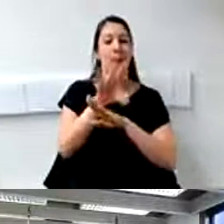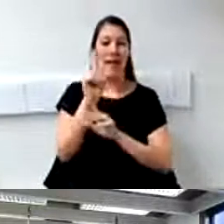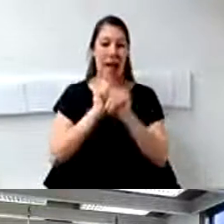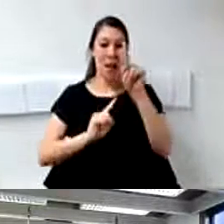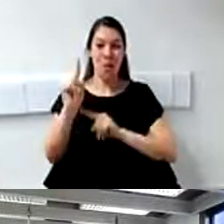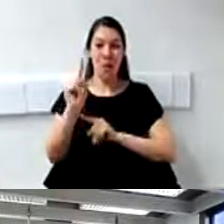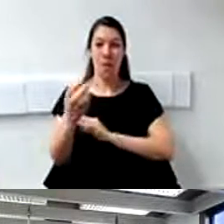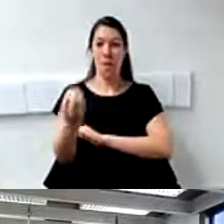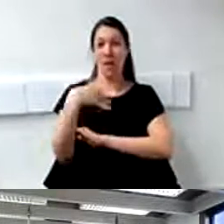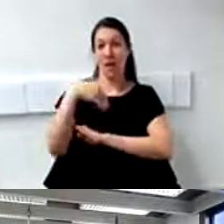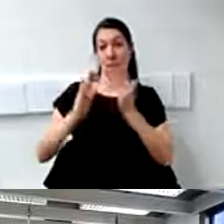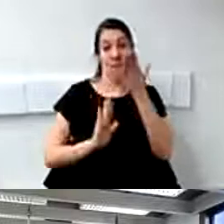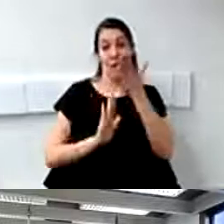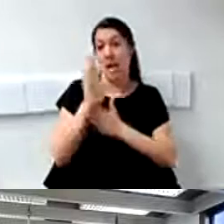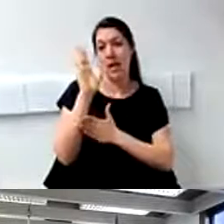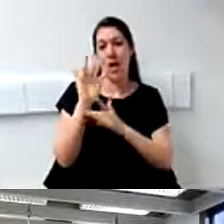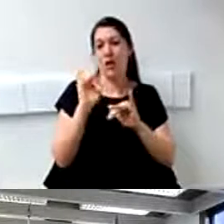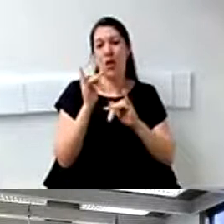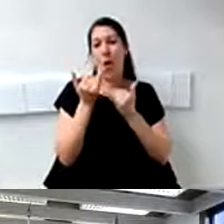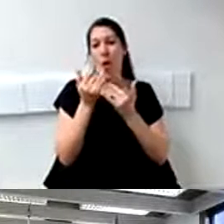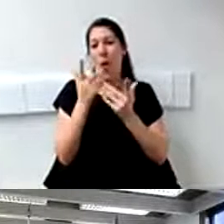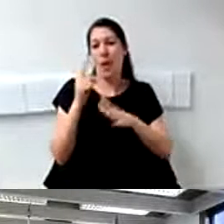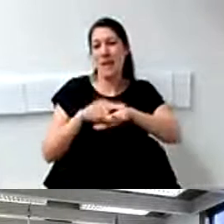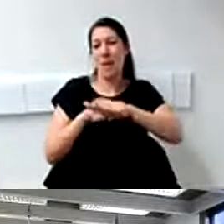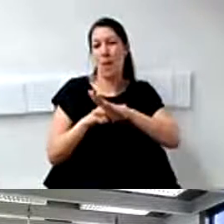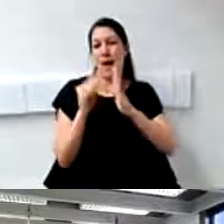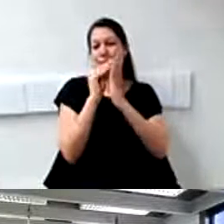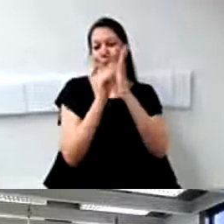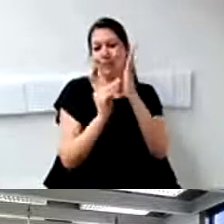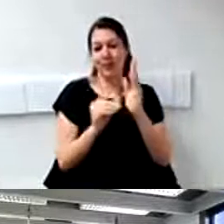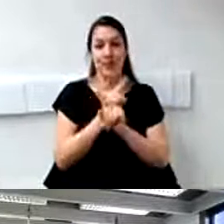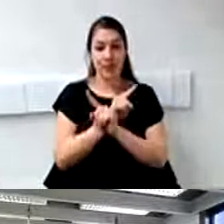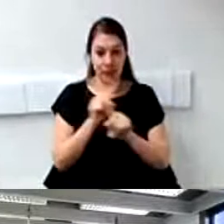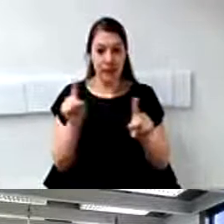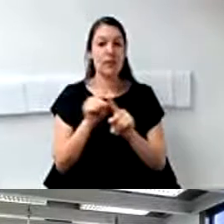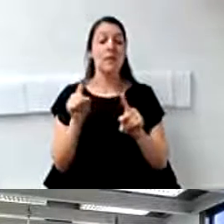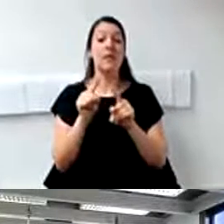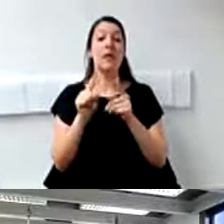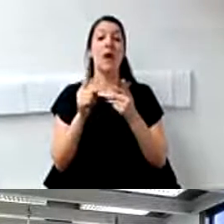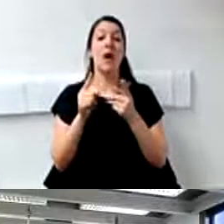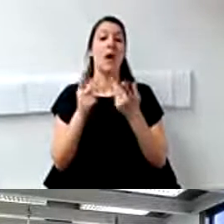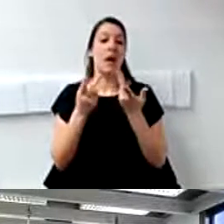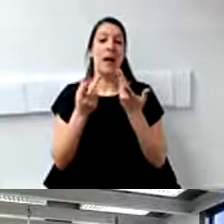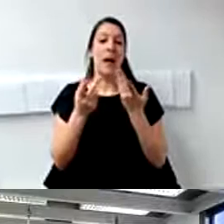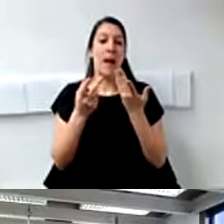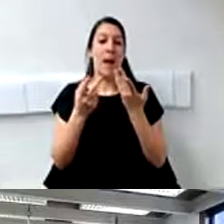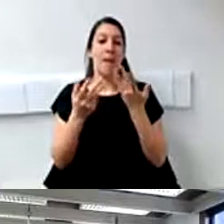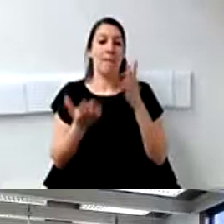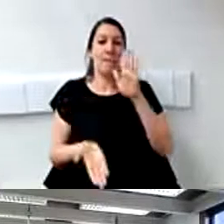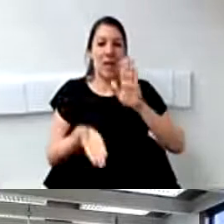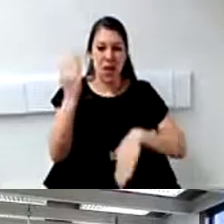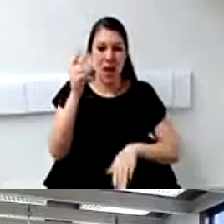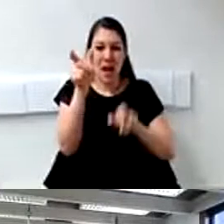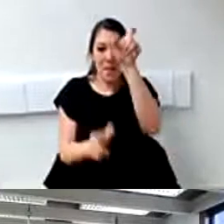mañana y no están integradas en esta sistematización. ¿Tá? La gran mayoría de los participantes